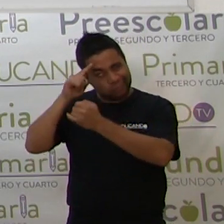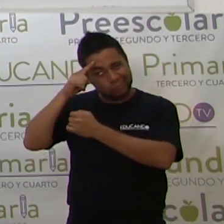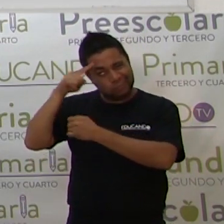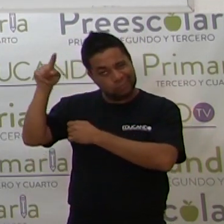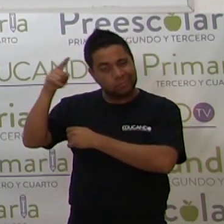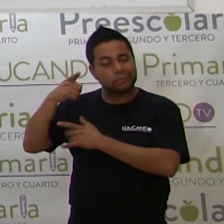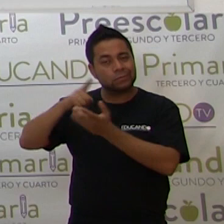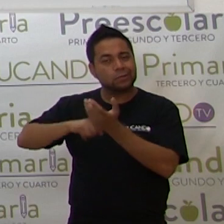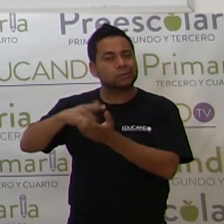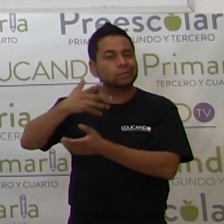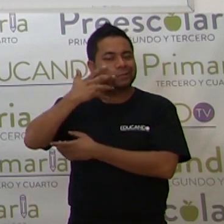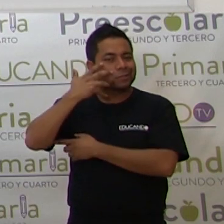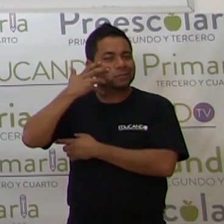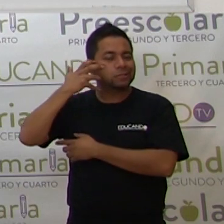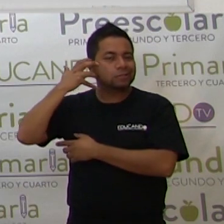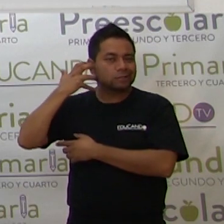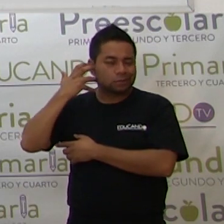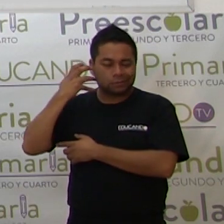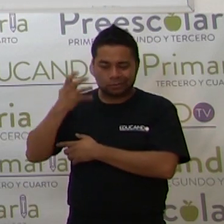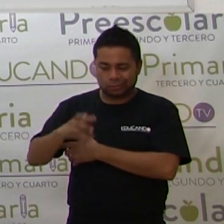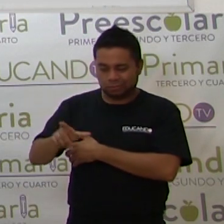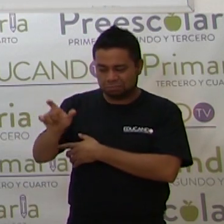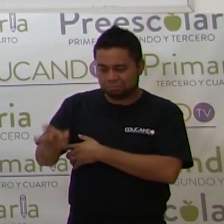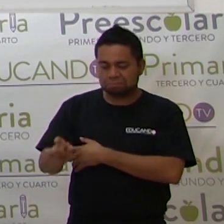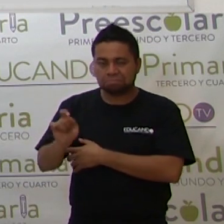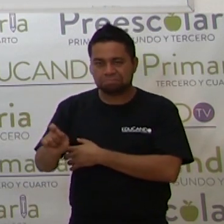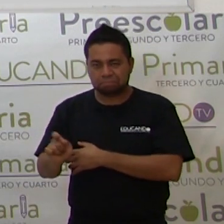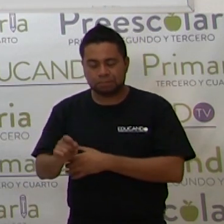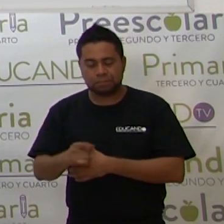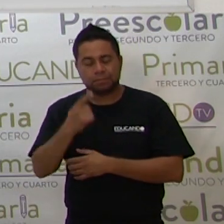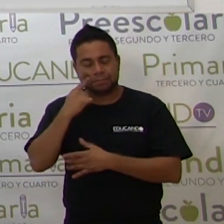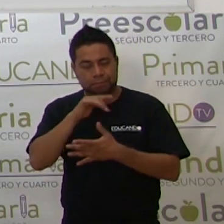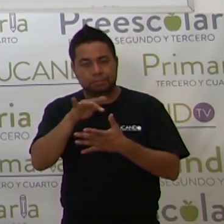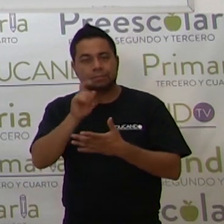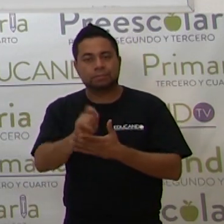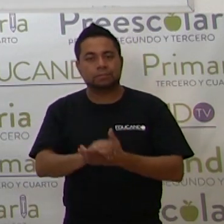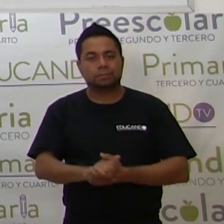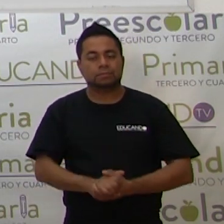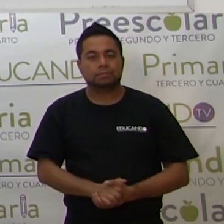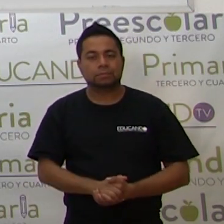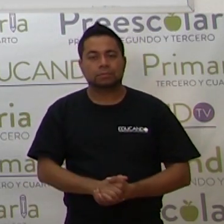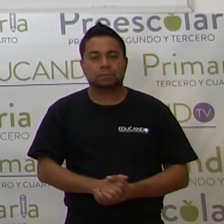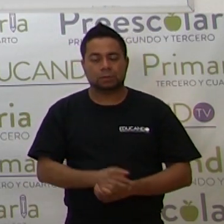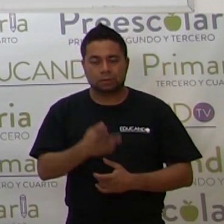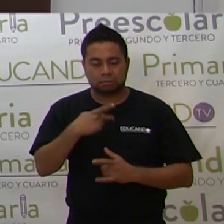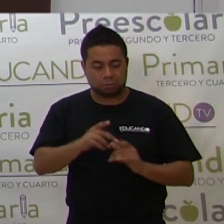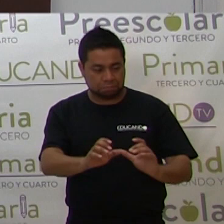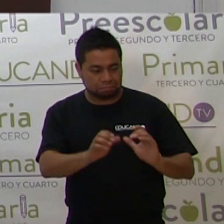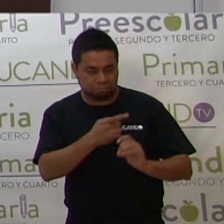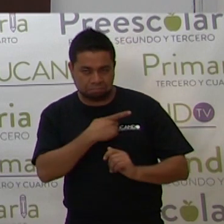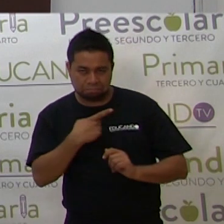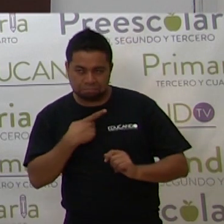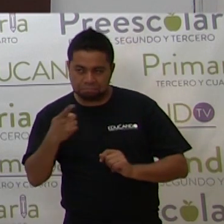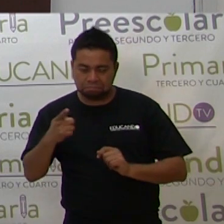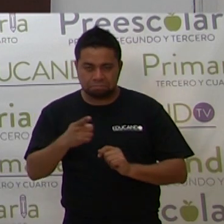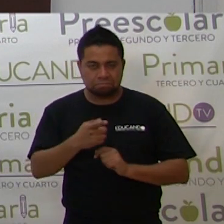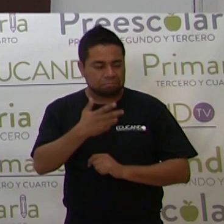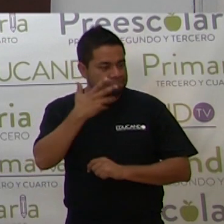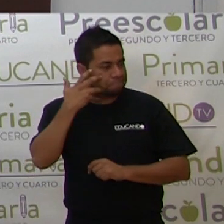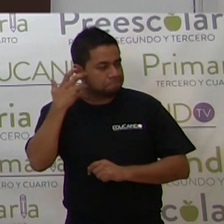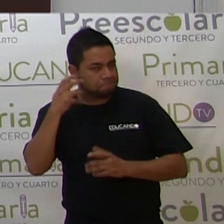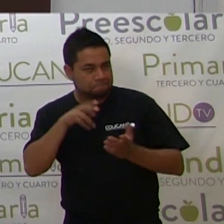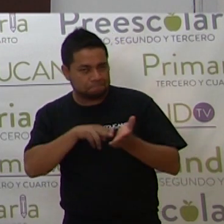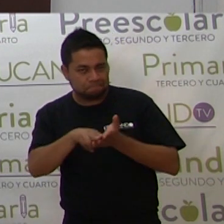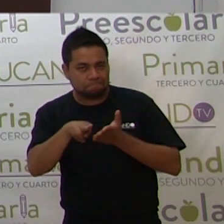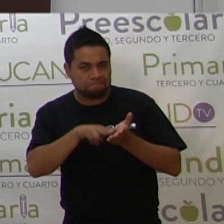de saber cómo es el otro personaje. Vamos a leer. Pero debía cuidarse del gato negro que los